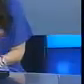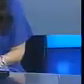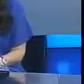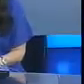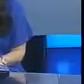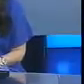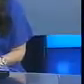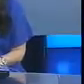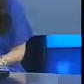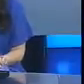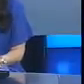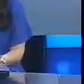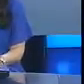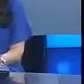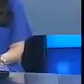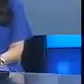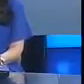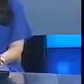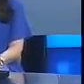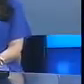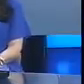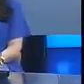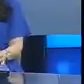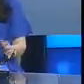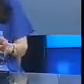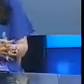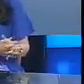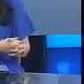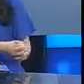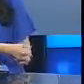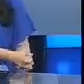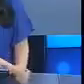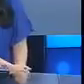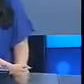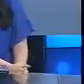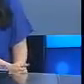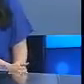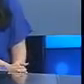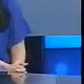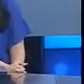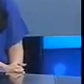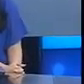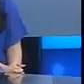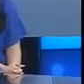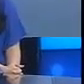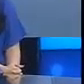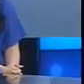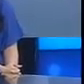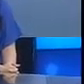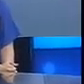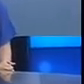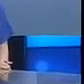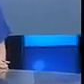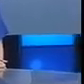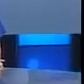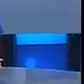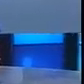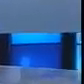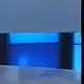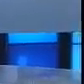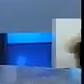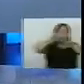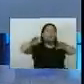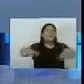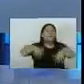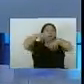tu carro sin importar la marca, año o versión. Los sindicatos siguen sumando exigencias para la